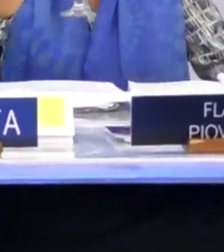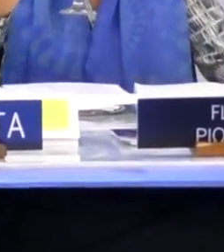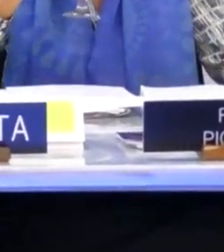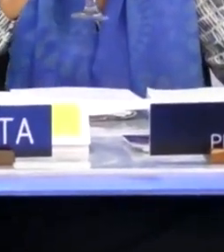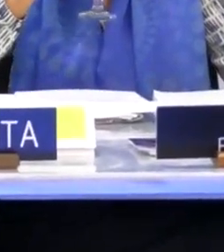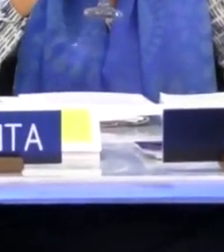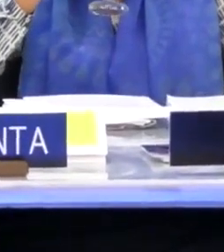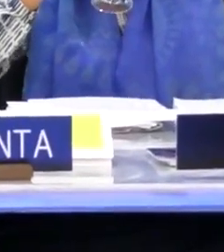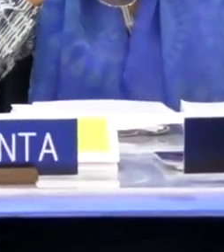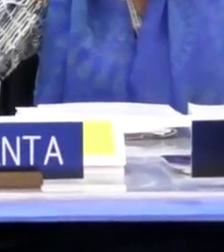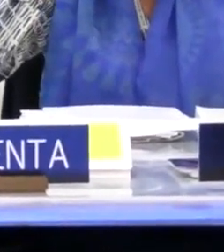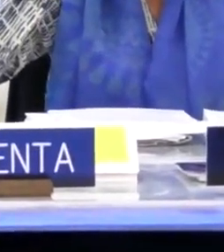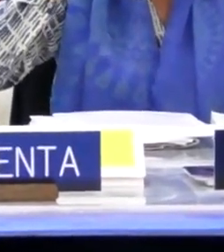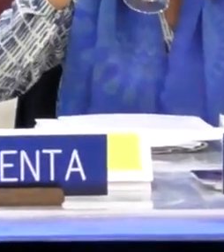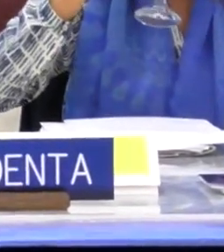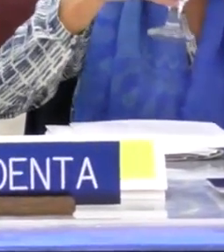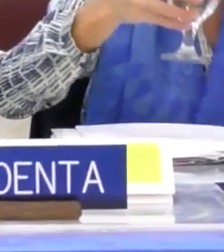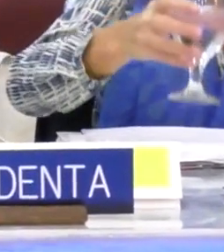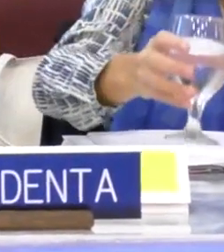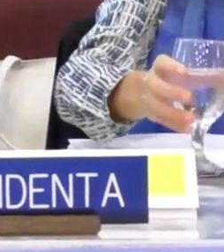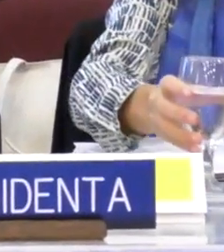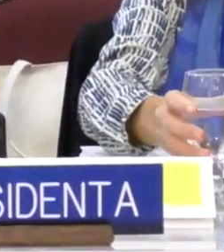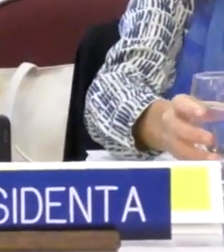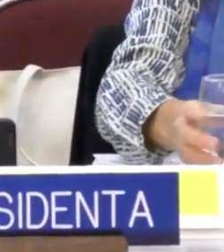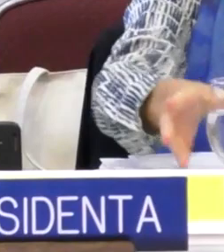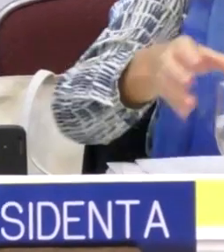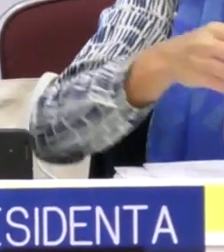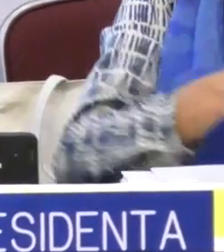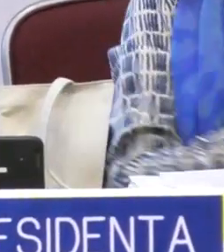intermedia en santo domingo